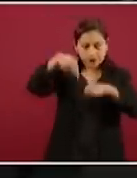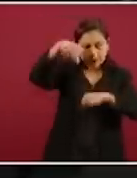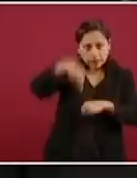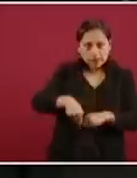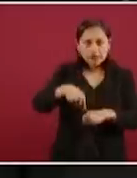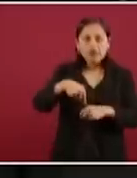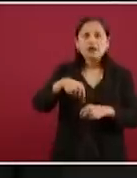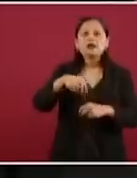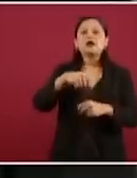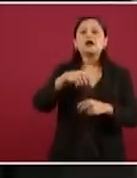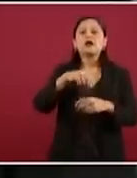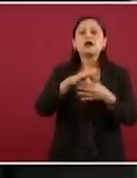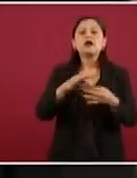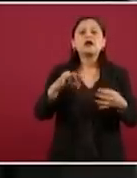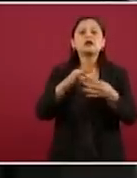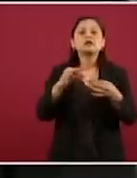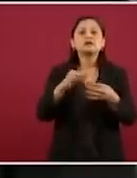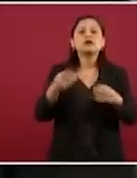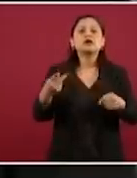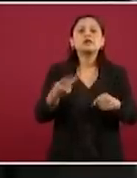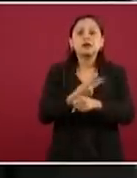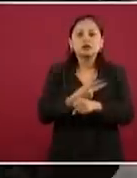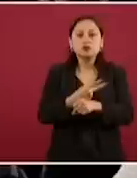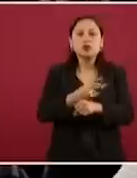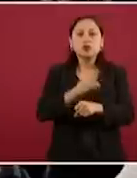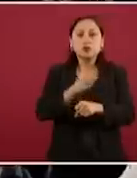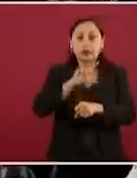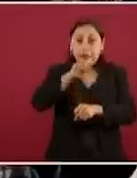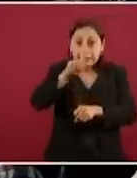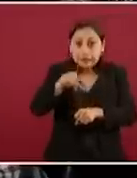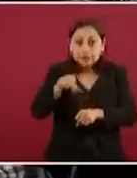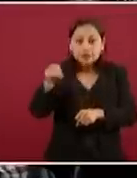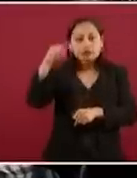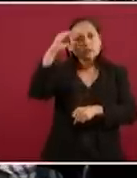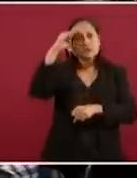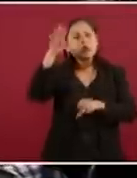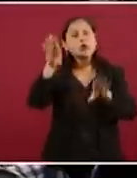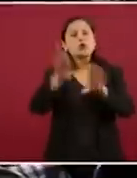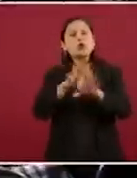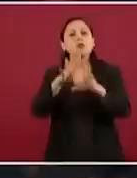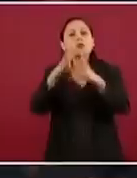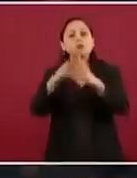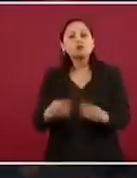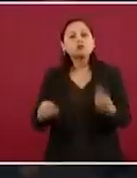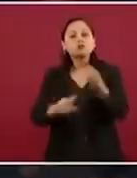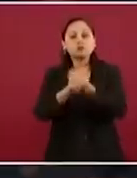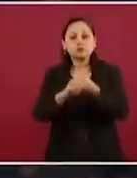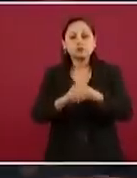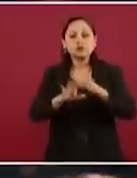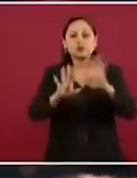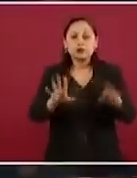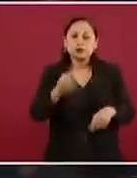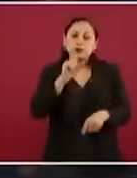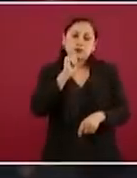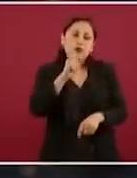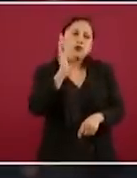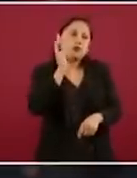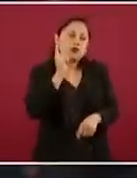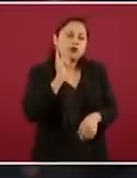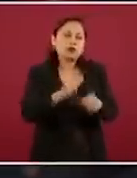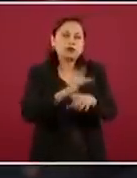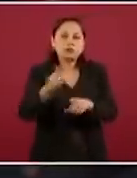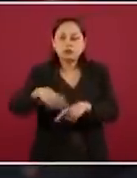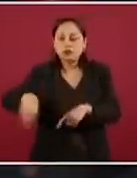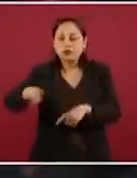que se va a llevar a cabo. Pues muy bien, señor, y ojalá se le apoyara a la gente para que se hiciera esos análisis, porque no